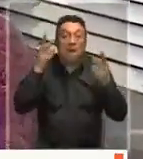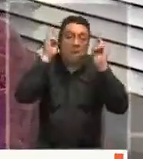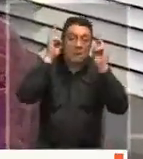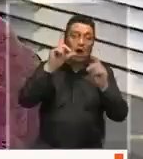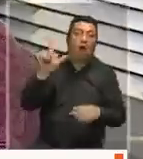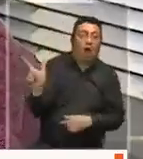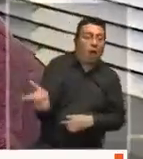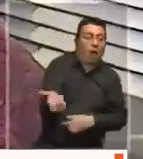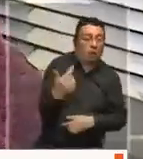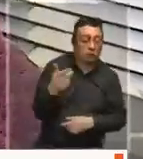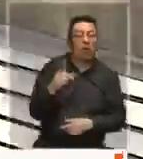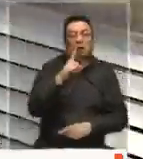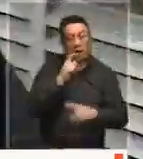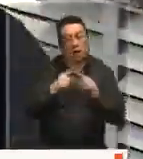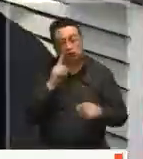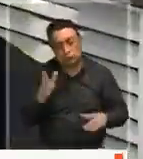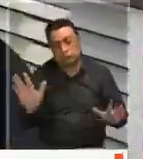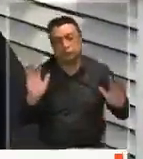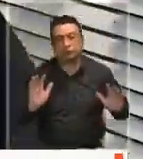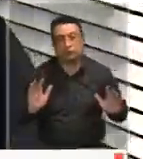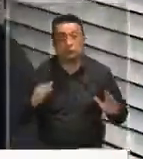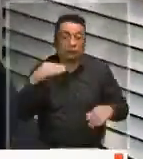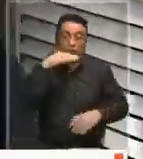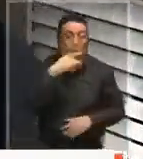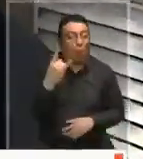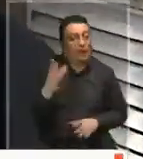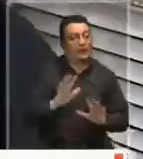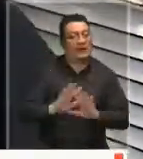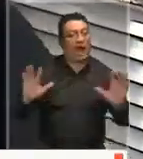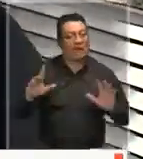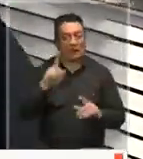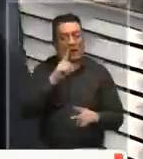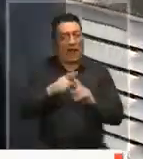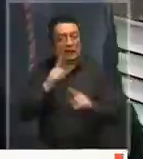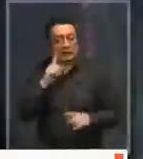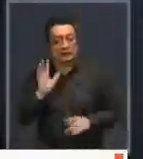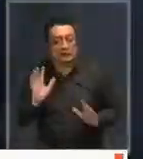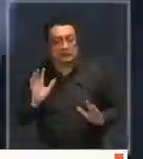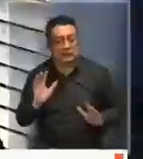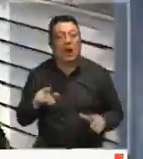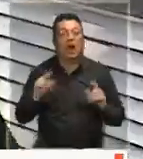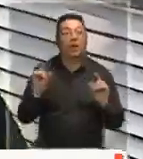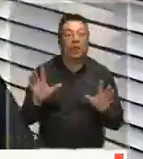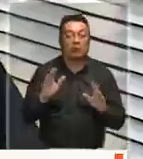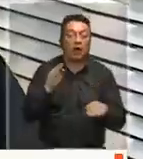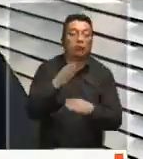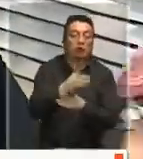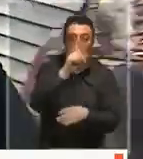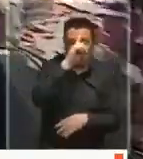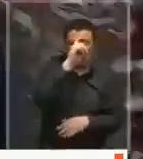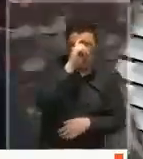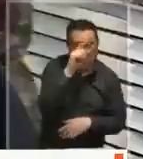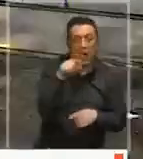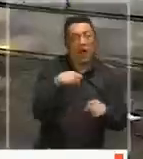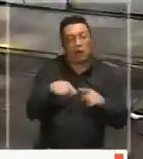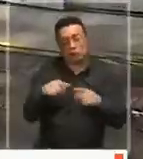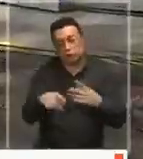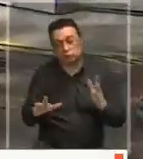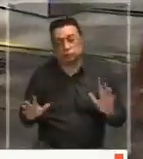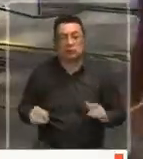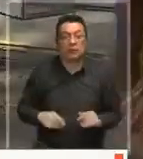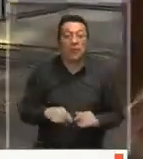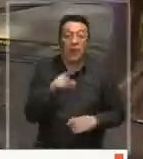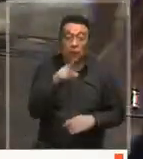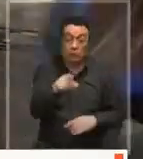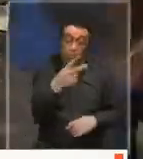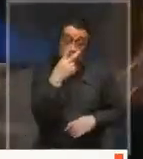demoran en pasar. ¿Y ahí toma taxi? Sí. Para emergencia, para, por ejemplo, si hay que ir al hospital, esas cosas. ¿Usted